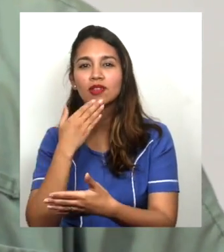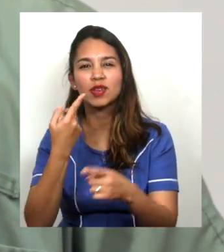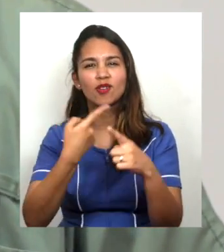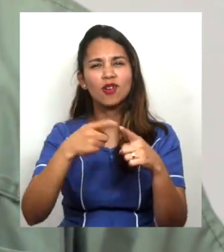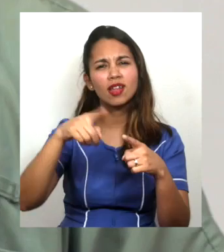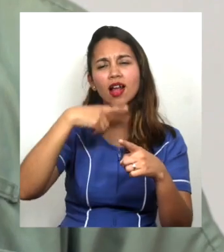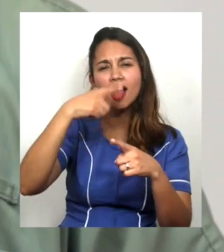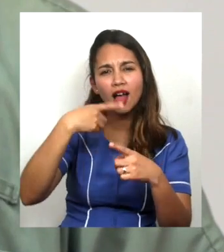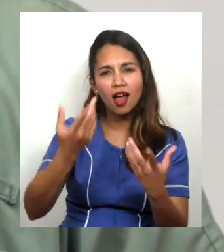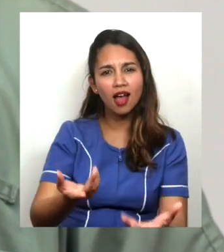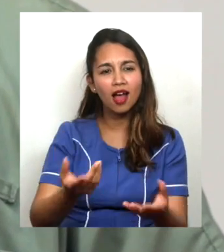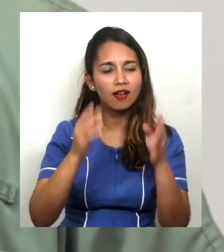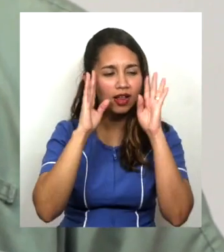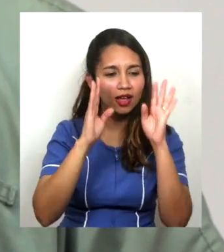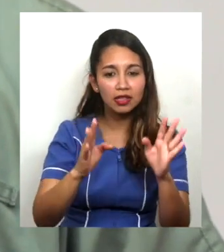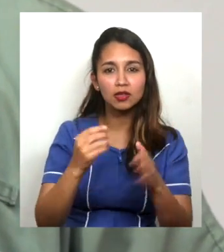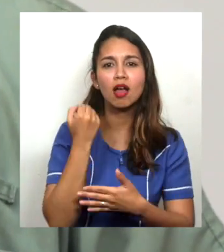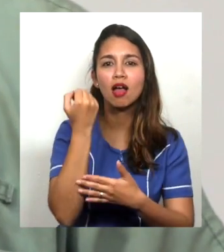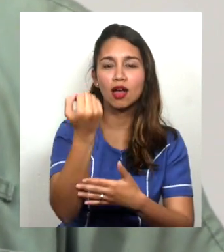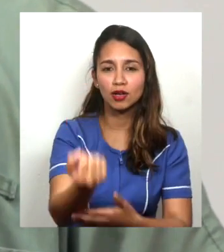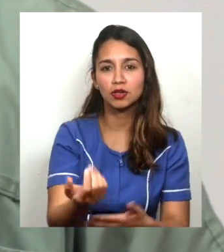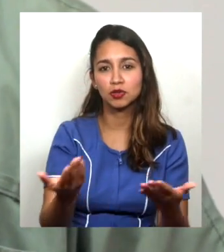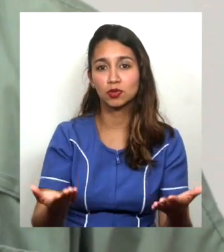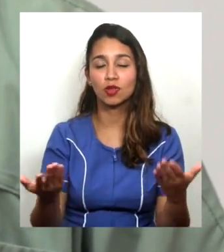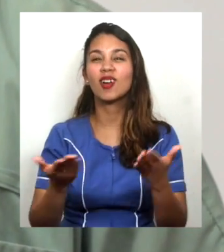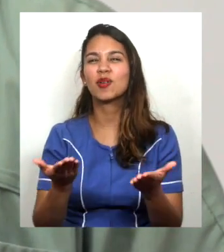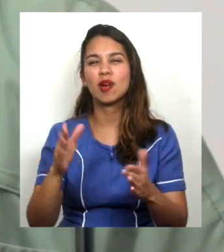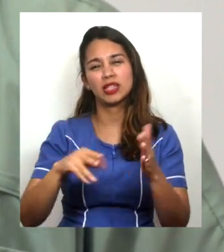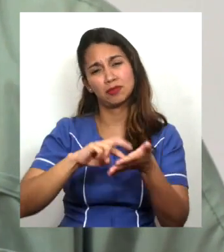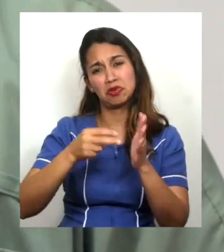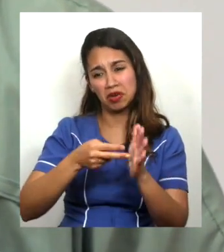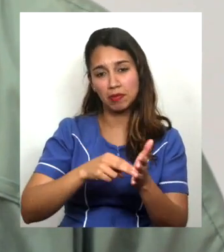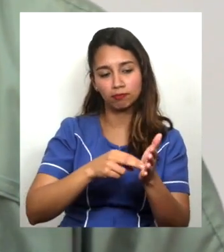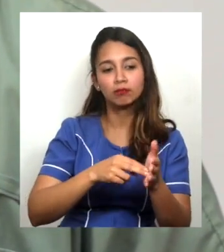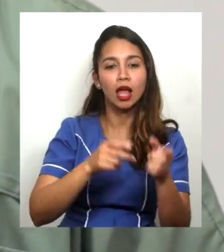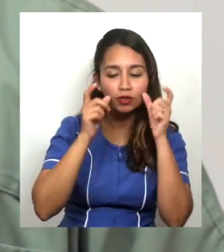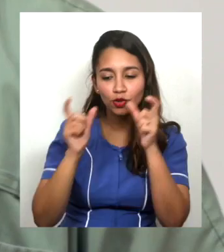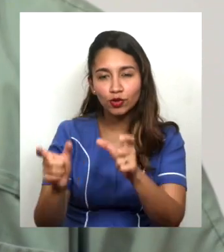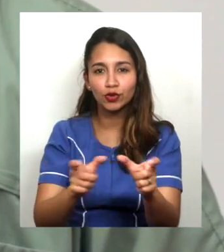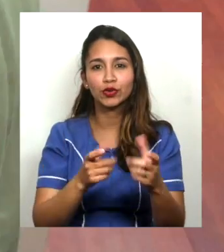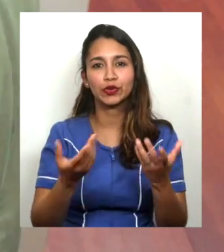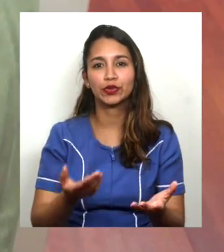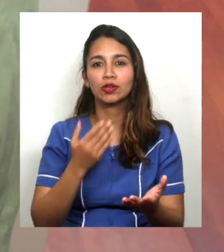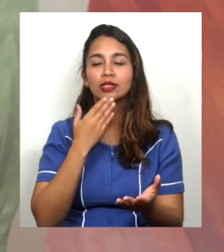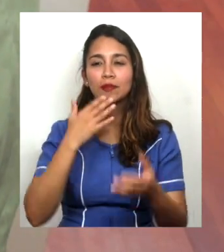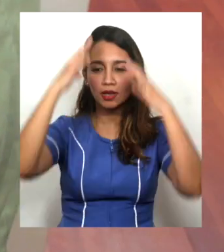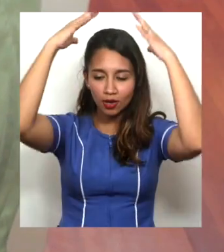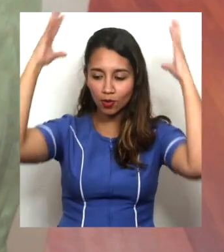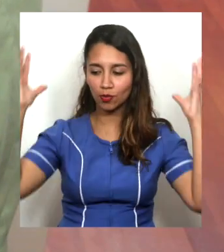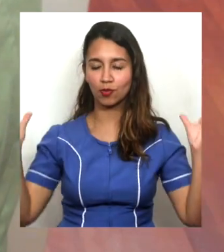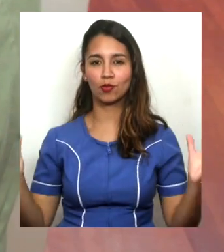programaciones neurolingüísticas, ¿cierto?, enfocadas principalmente a lo que son los procesos de los ciclos vitales de los pacientes. También trabajamos todo lo que es el contexto, ¿cierto?,